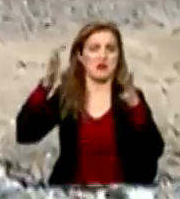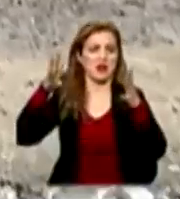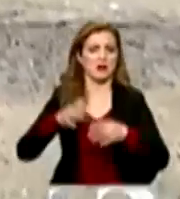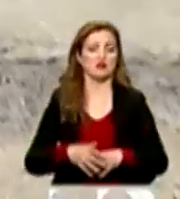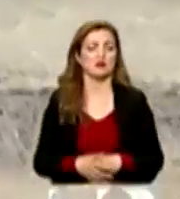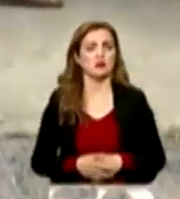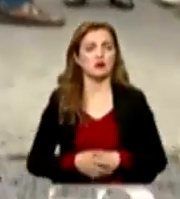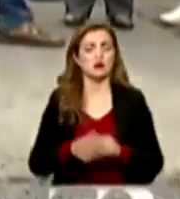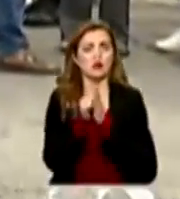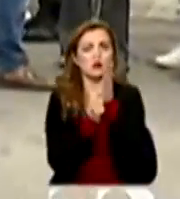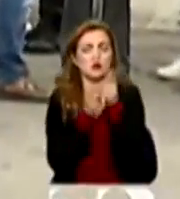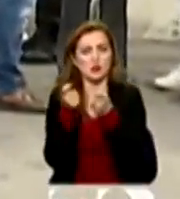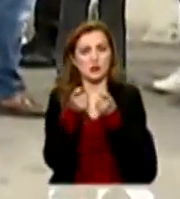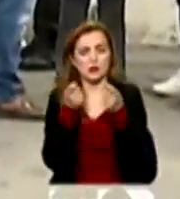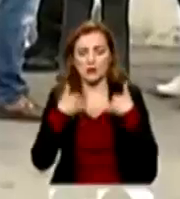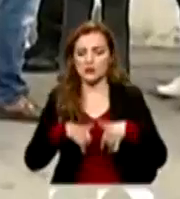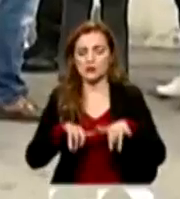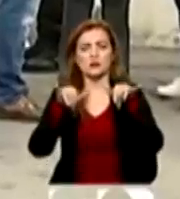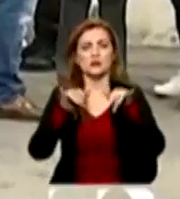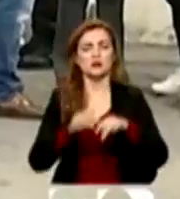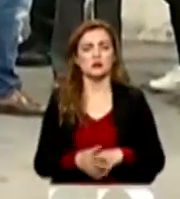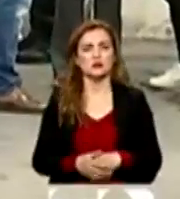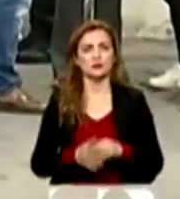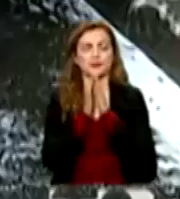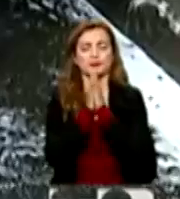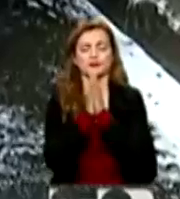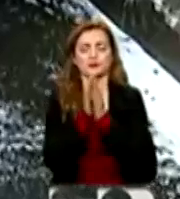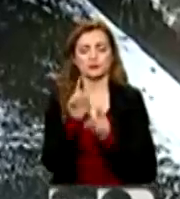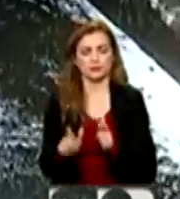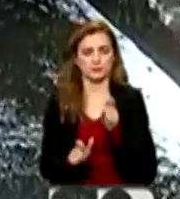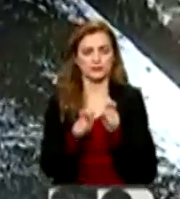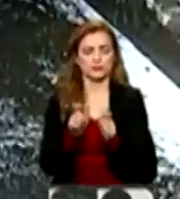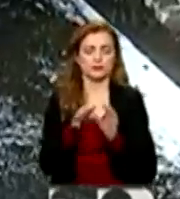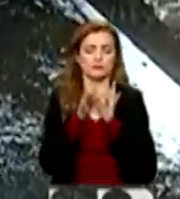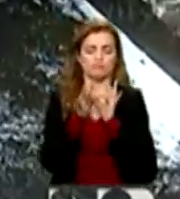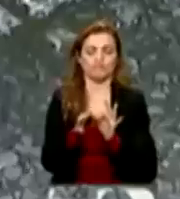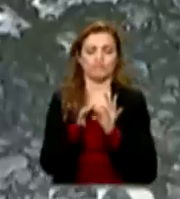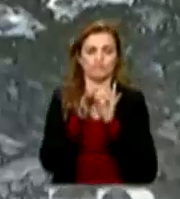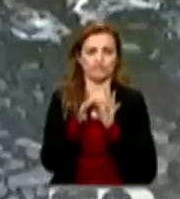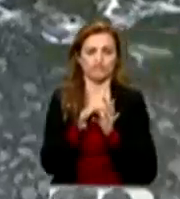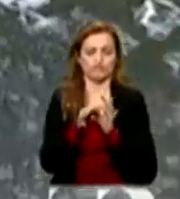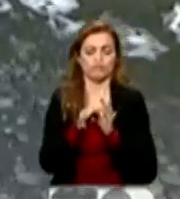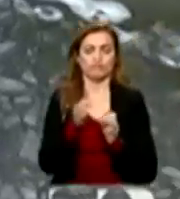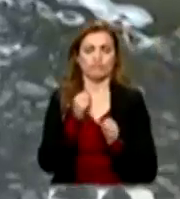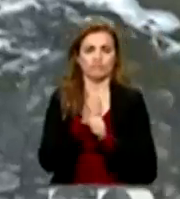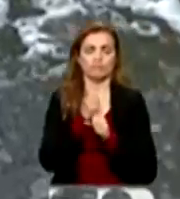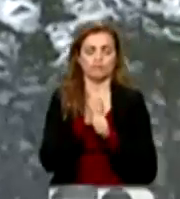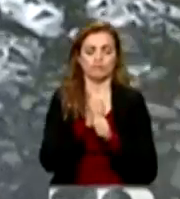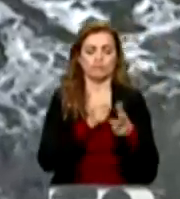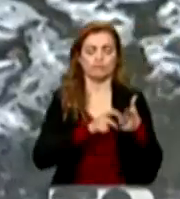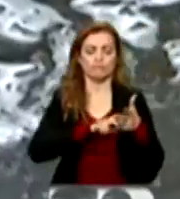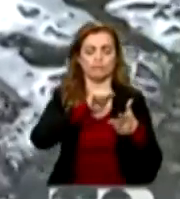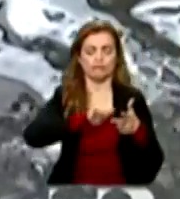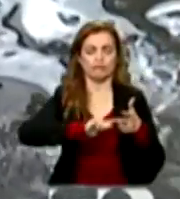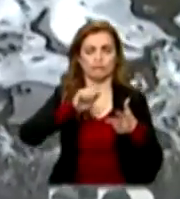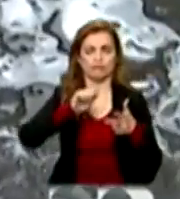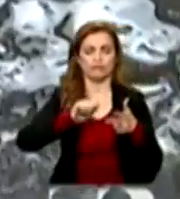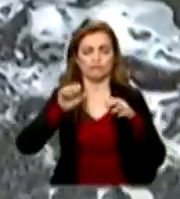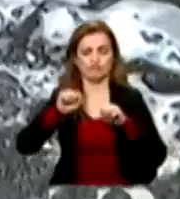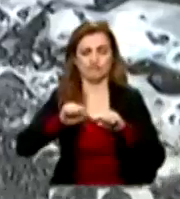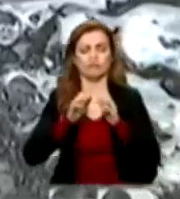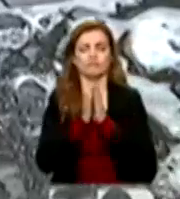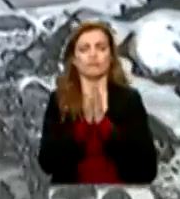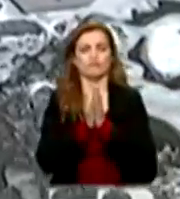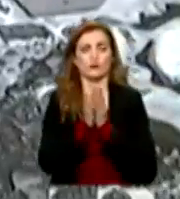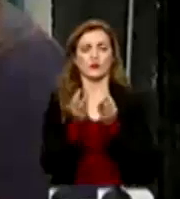control indicó que los operativos continuarán y pide a los usuarios que colaboren con las lavadoras formales, que sí hay en el sector y